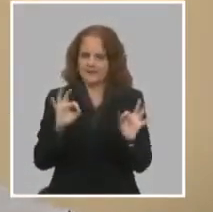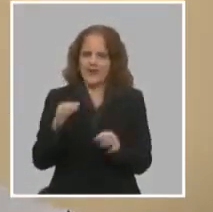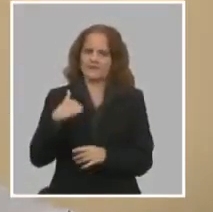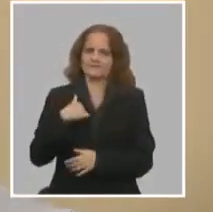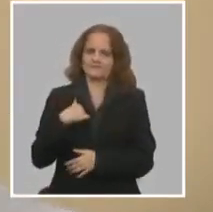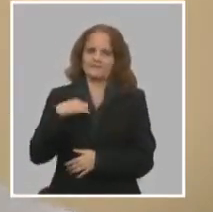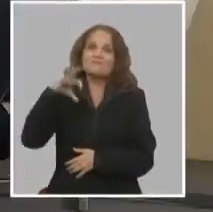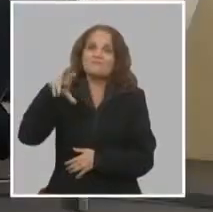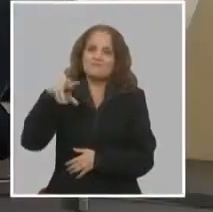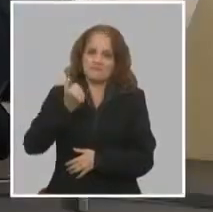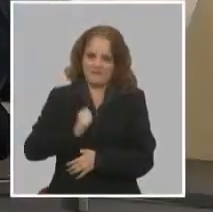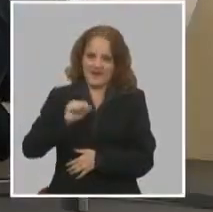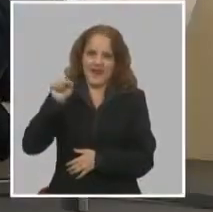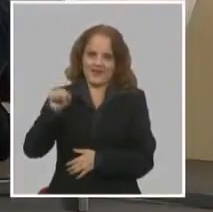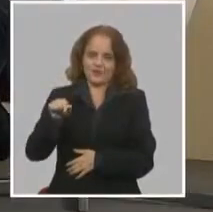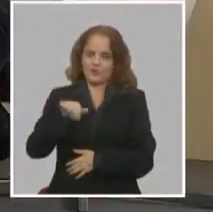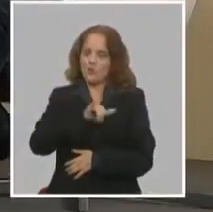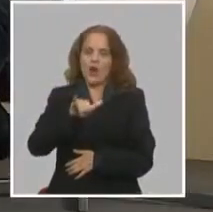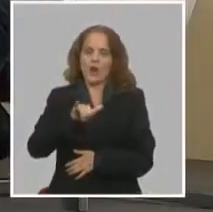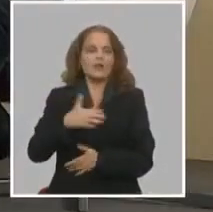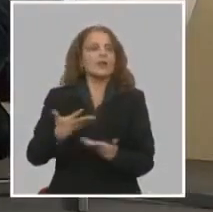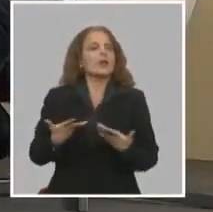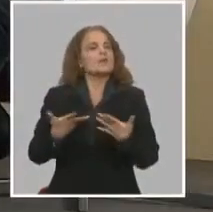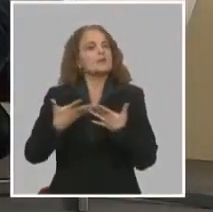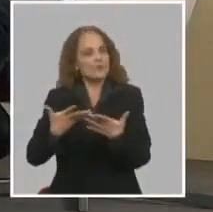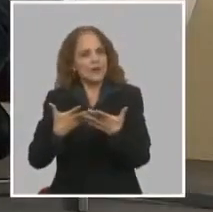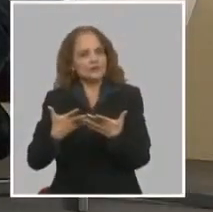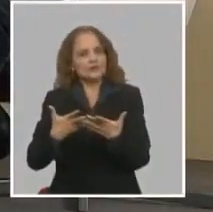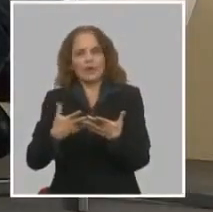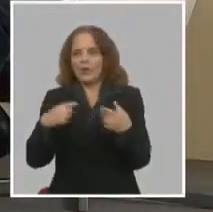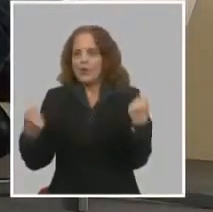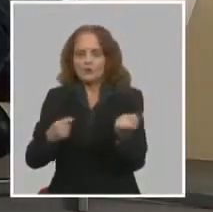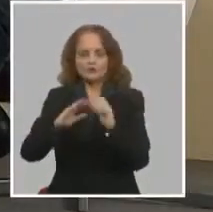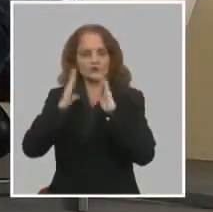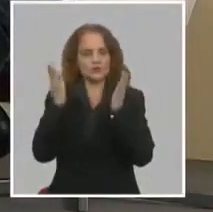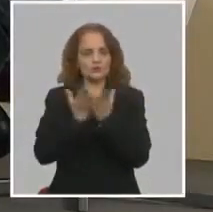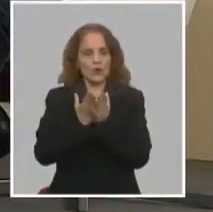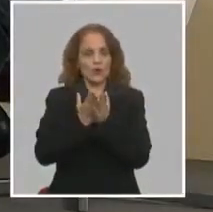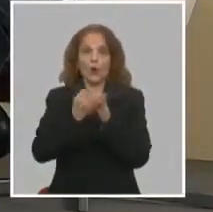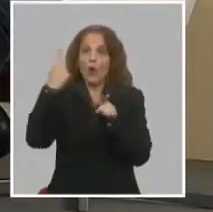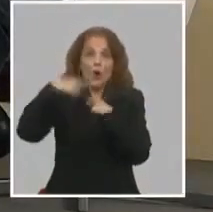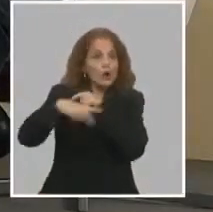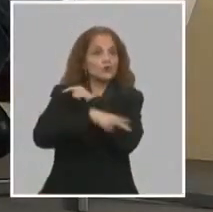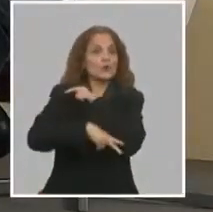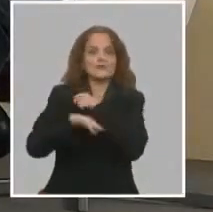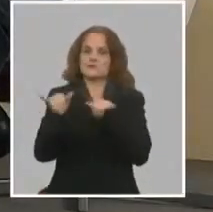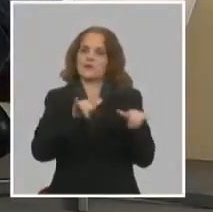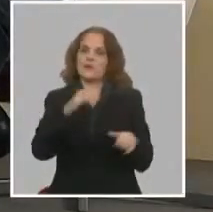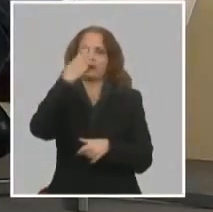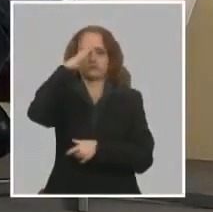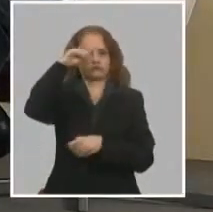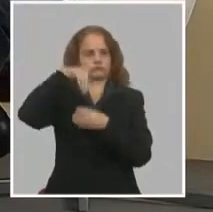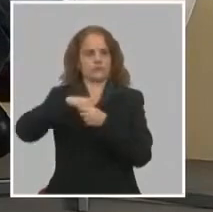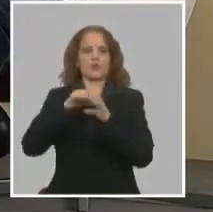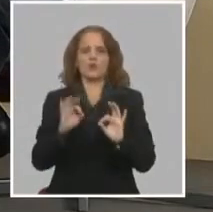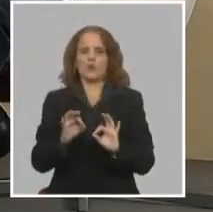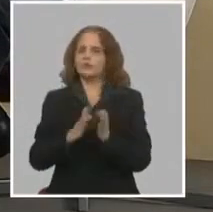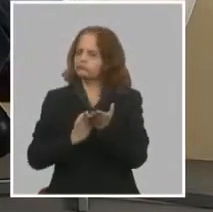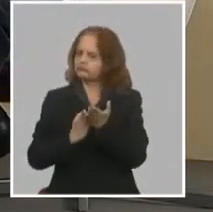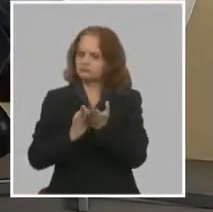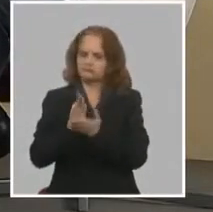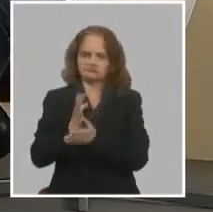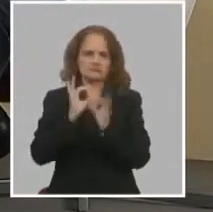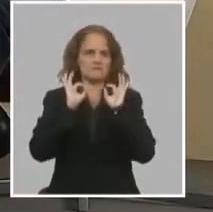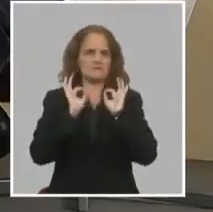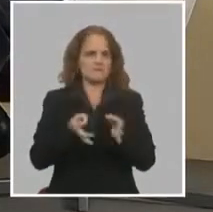que siempre está dispuesto a enfrentar cualquier situación dentro como fuera del país, y eso lo vamos a mantener siempre